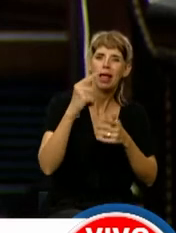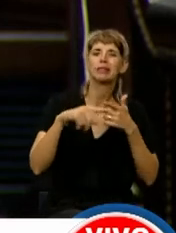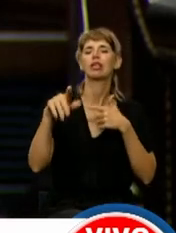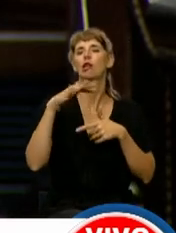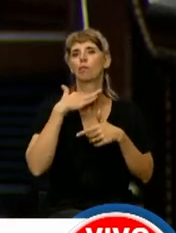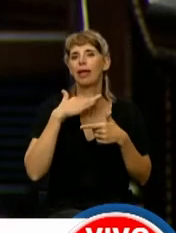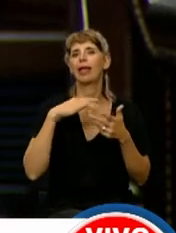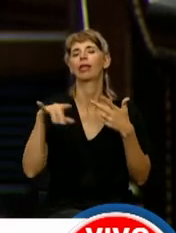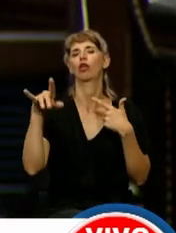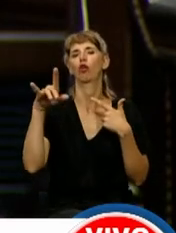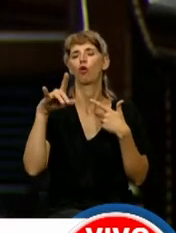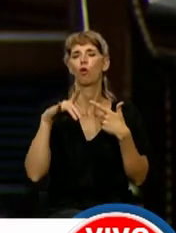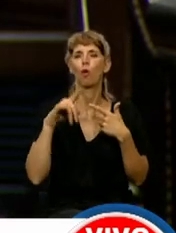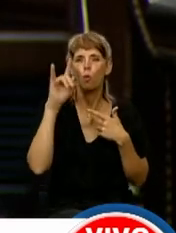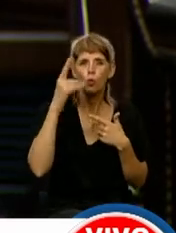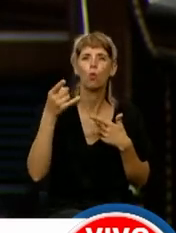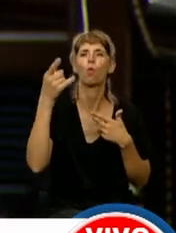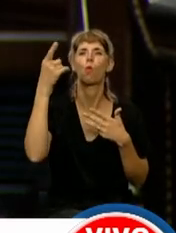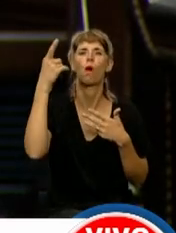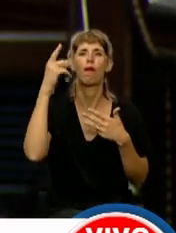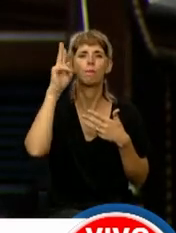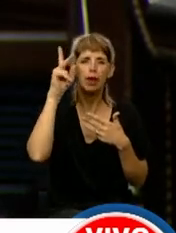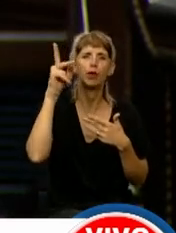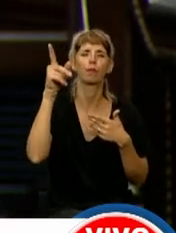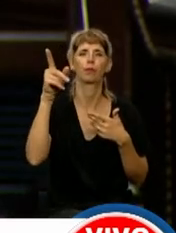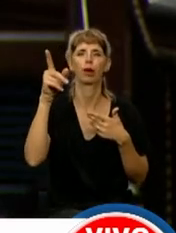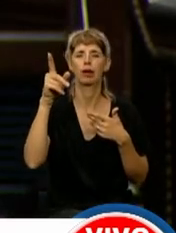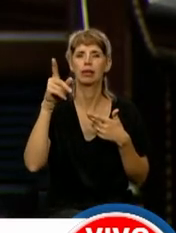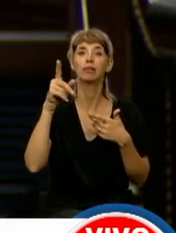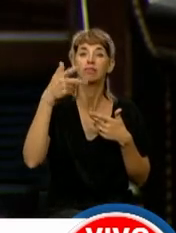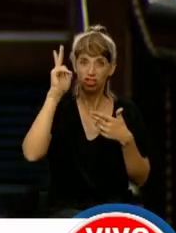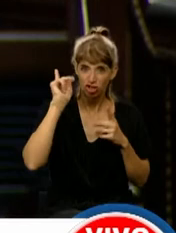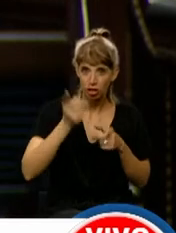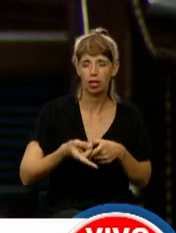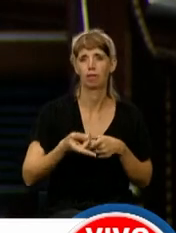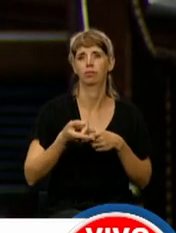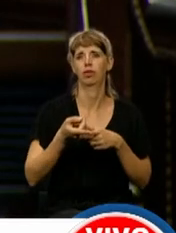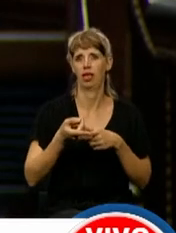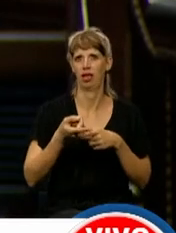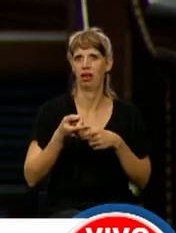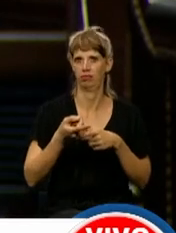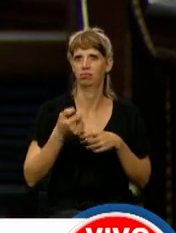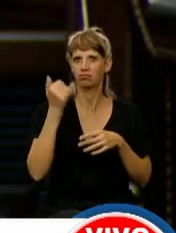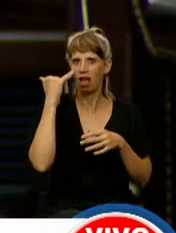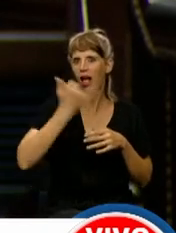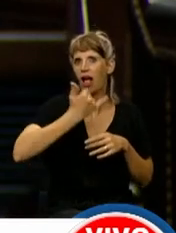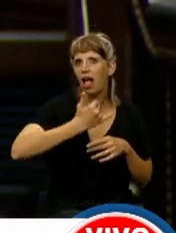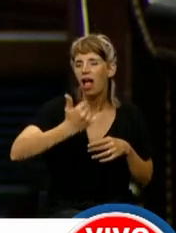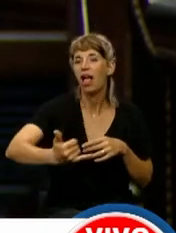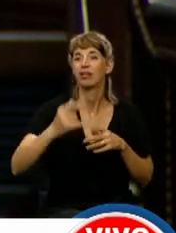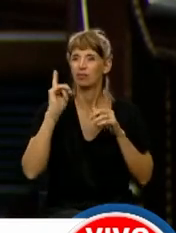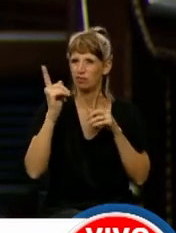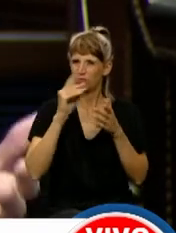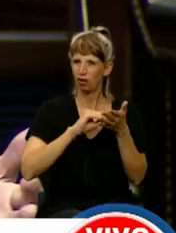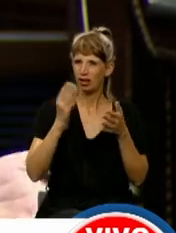méxico y avanzó uruguay avanzó perú y avanzó chile como se dijo acá por parte de la diputada